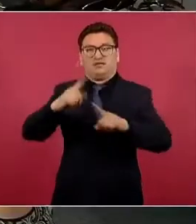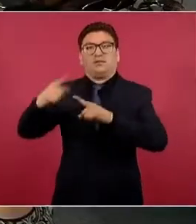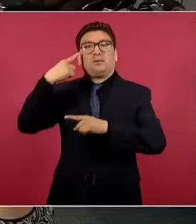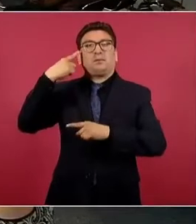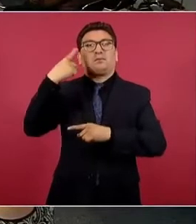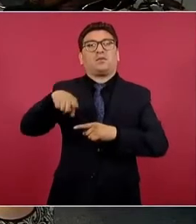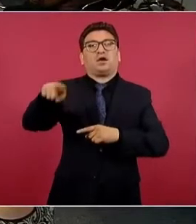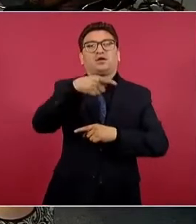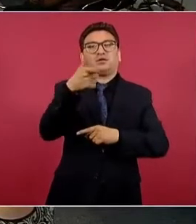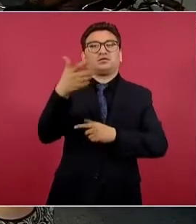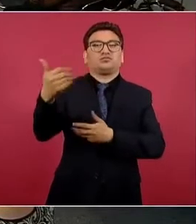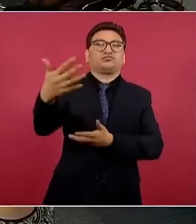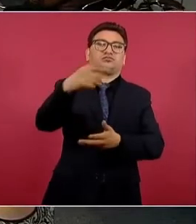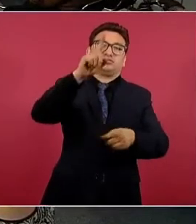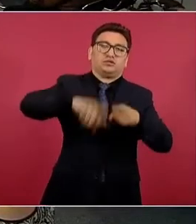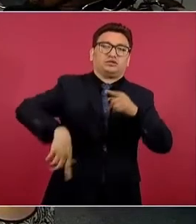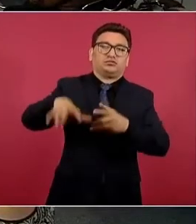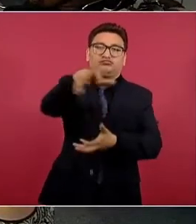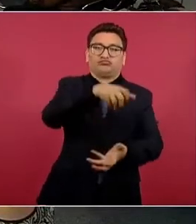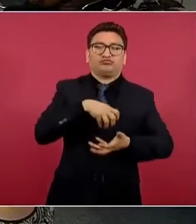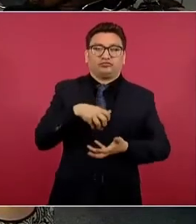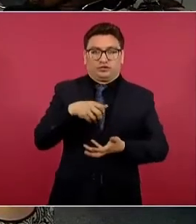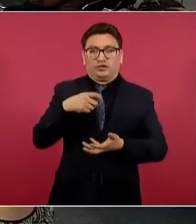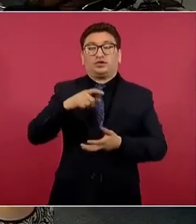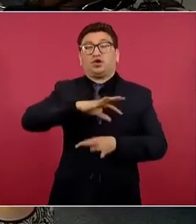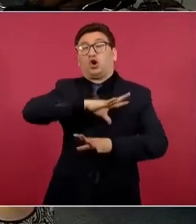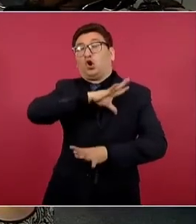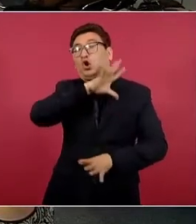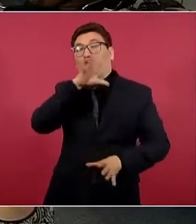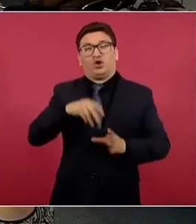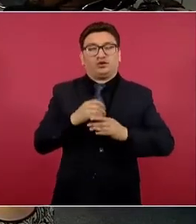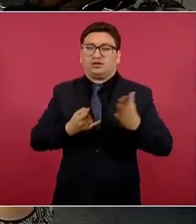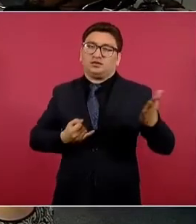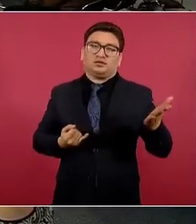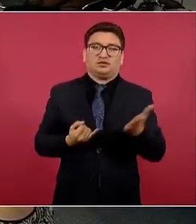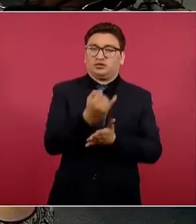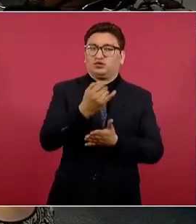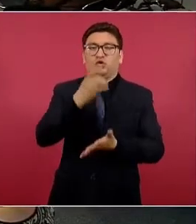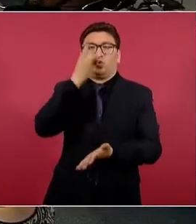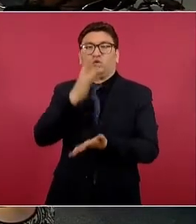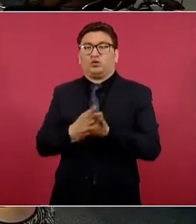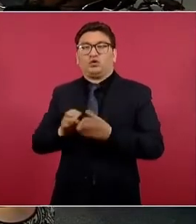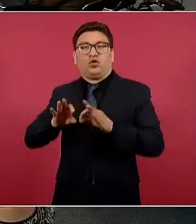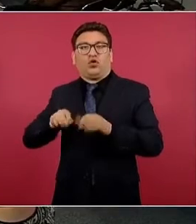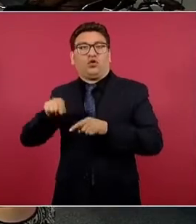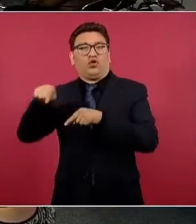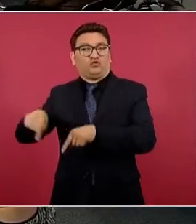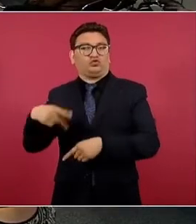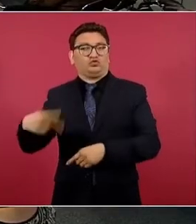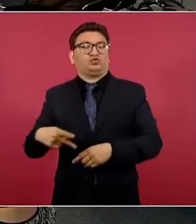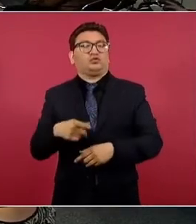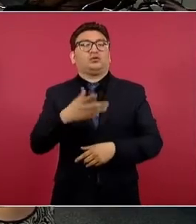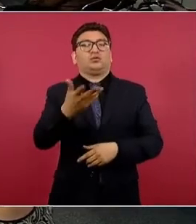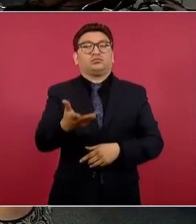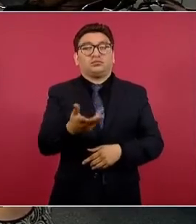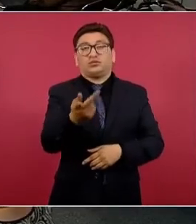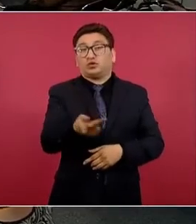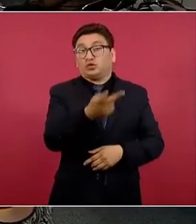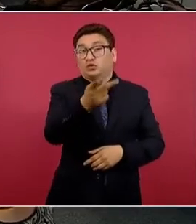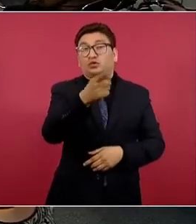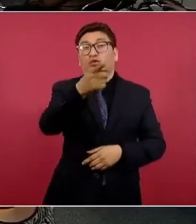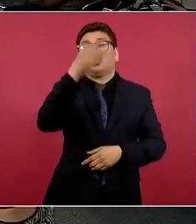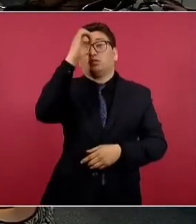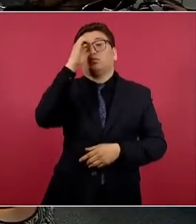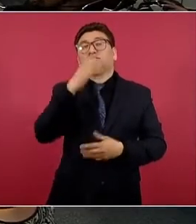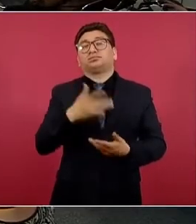quitarles las partidas presupuestales y que todas las decisiones se tomen en oficinas centrales, presidente. ¿Cuál es su opinión